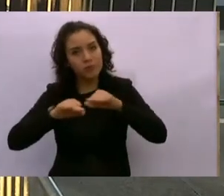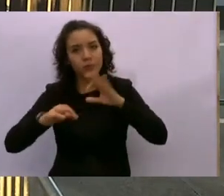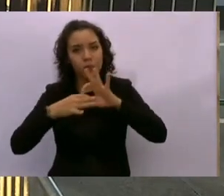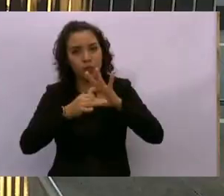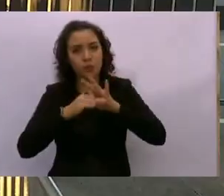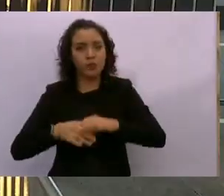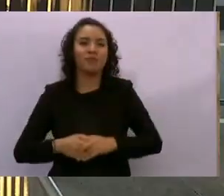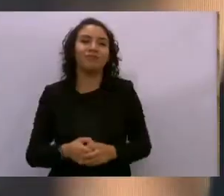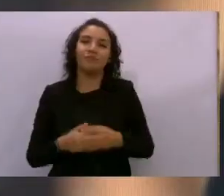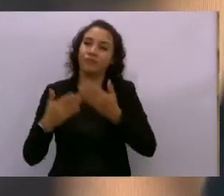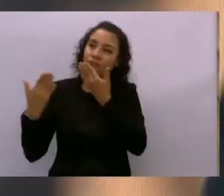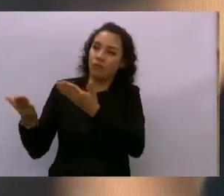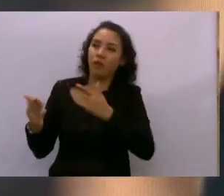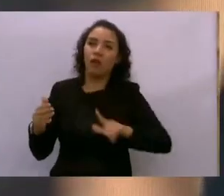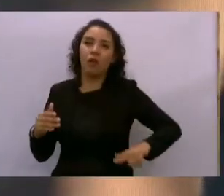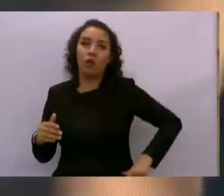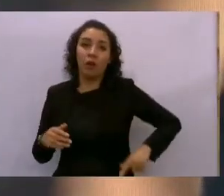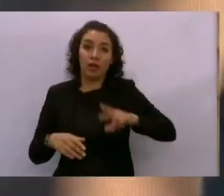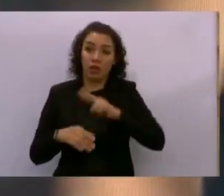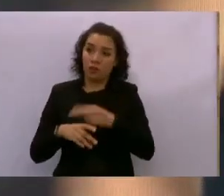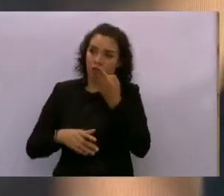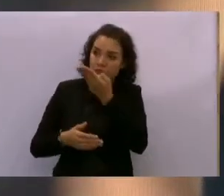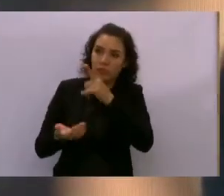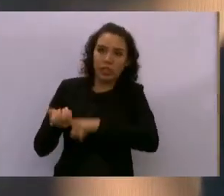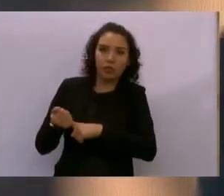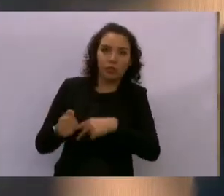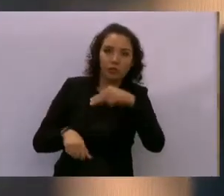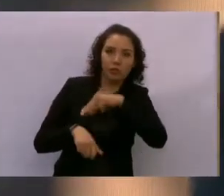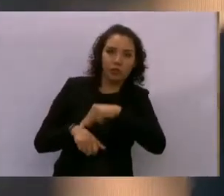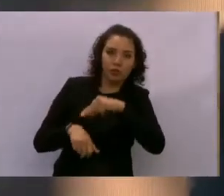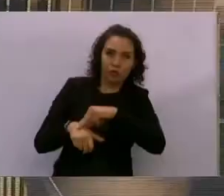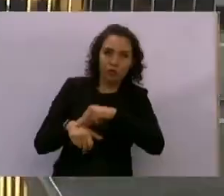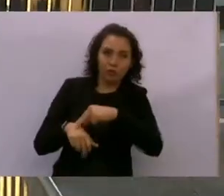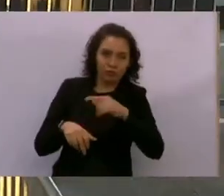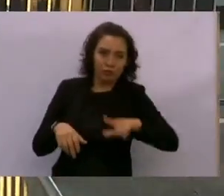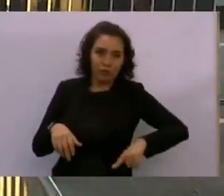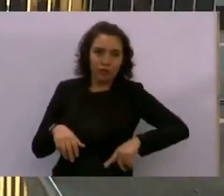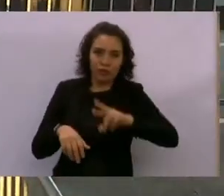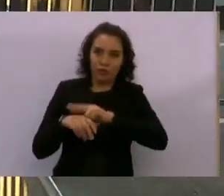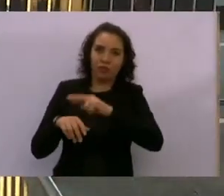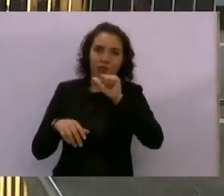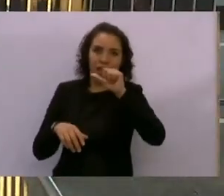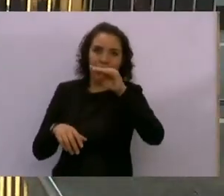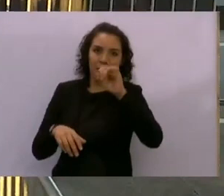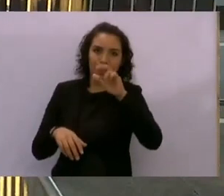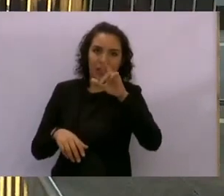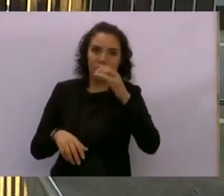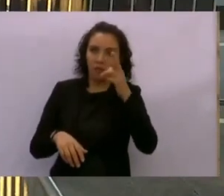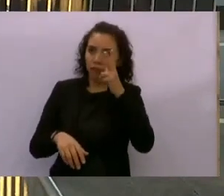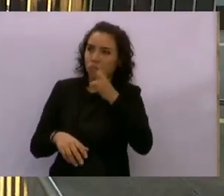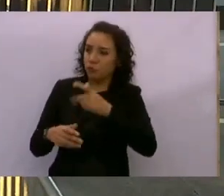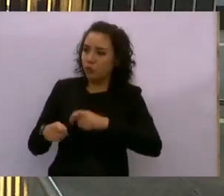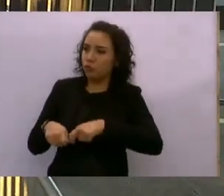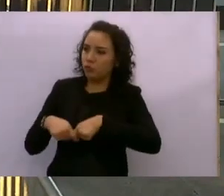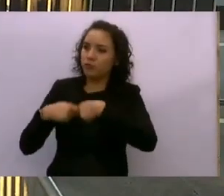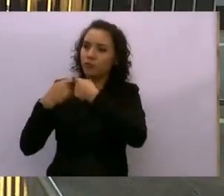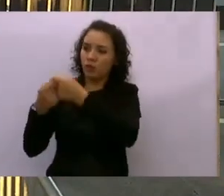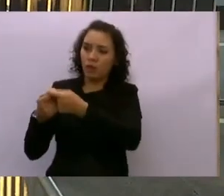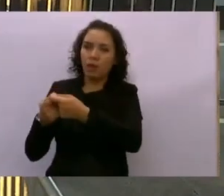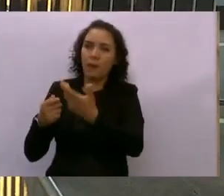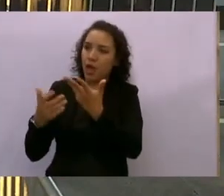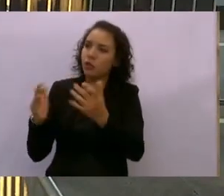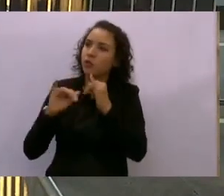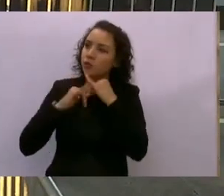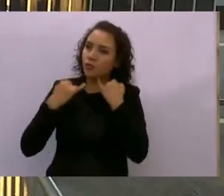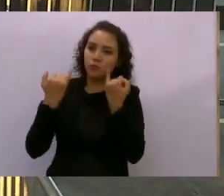aquí, que el gobernador es un médico, que le entreguemos a él la estafeta y